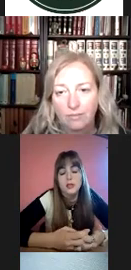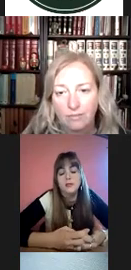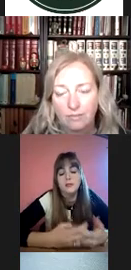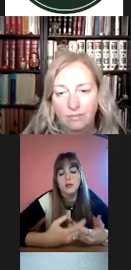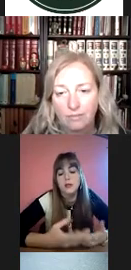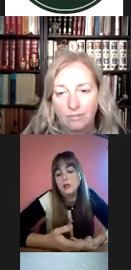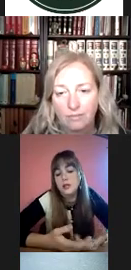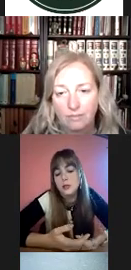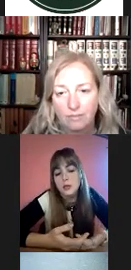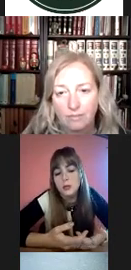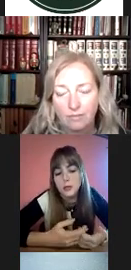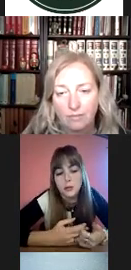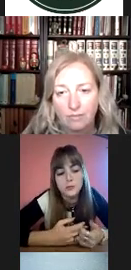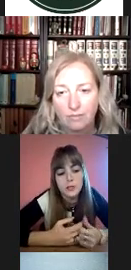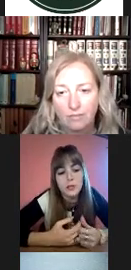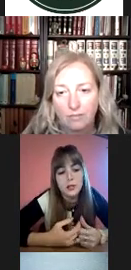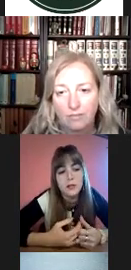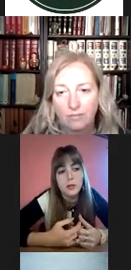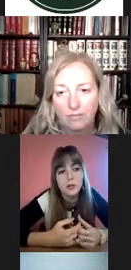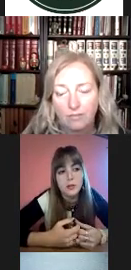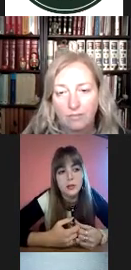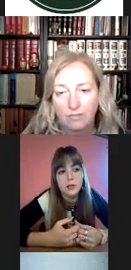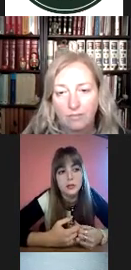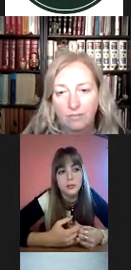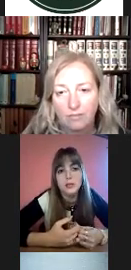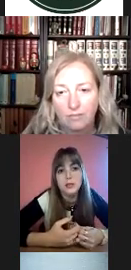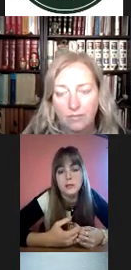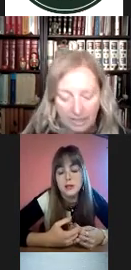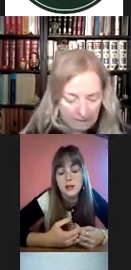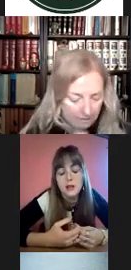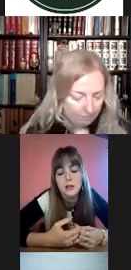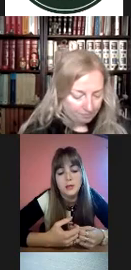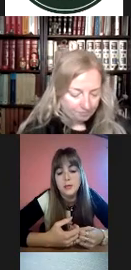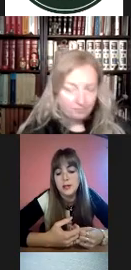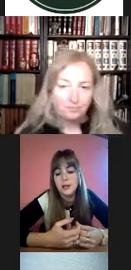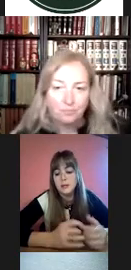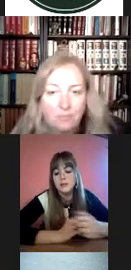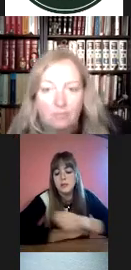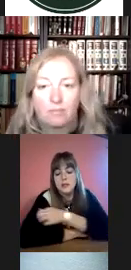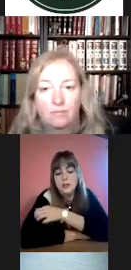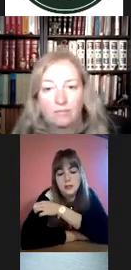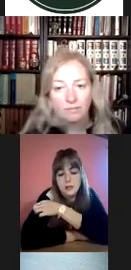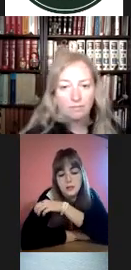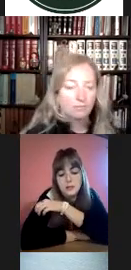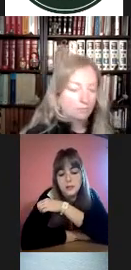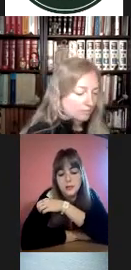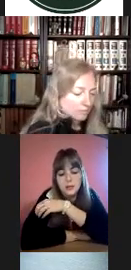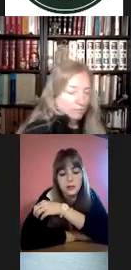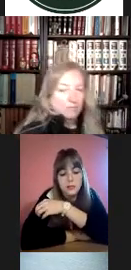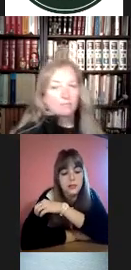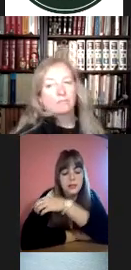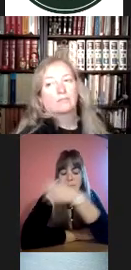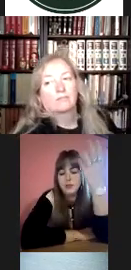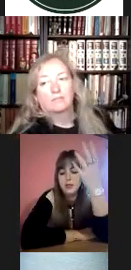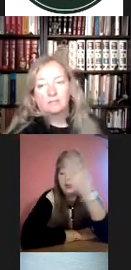no siga incrementando el número, ¿no? Es terrible como en otros países se ve la misma realidad. Es impresionante,